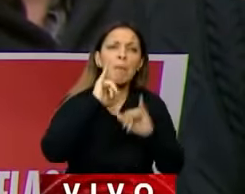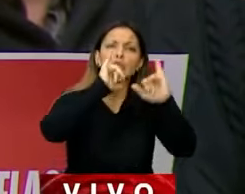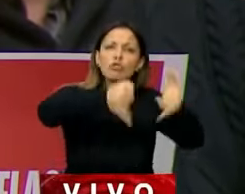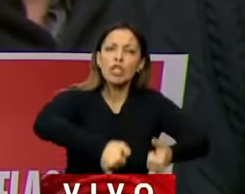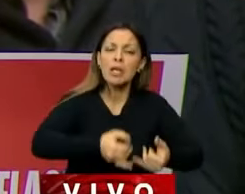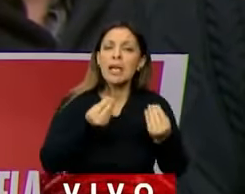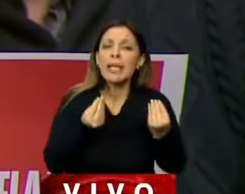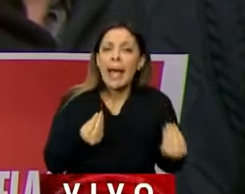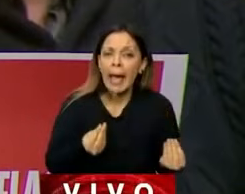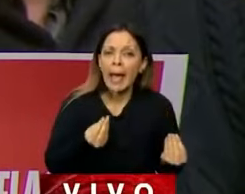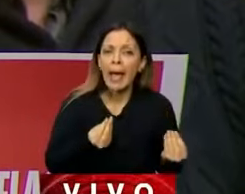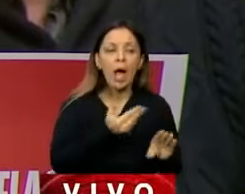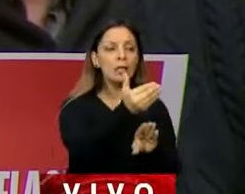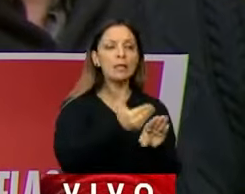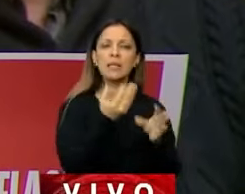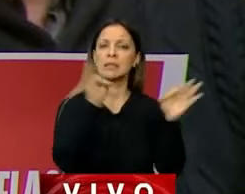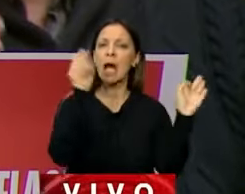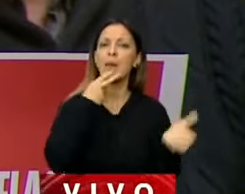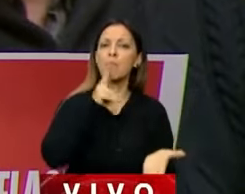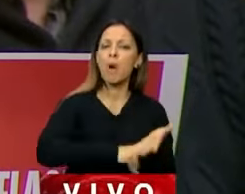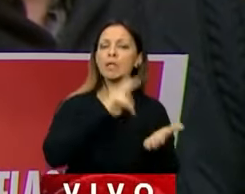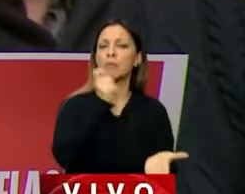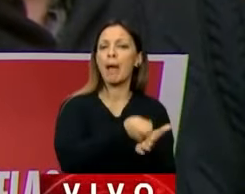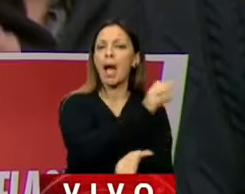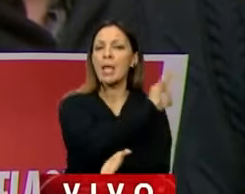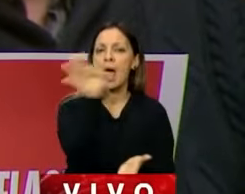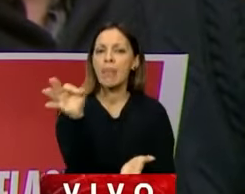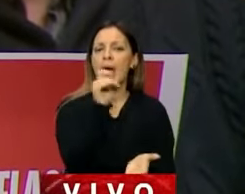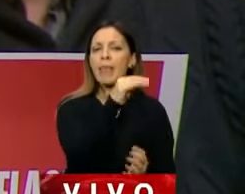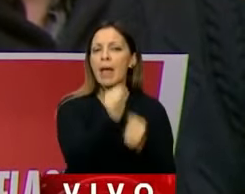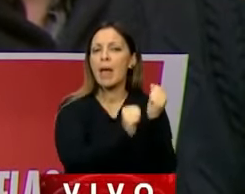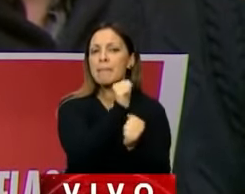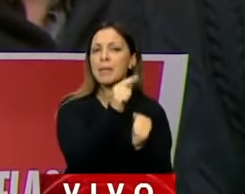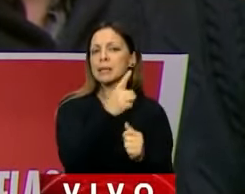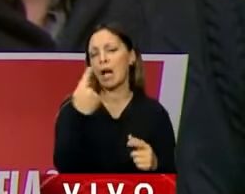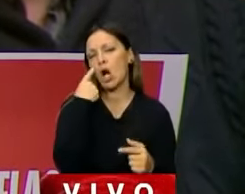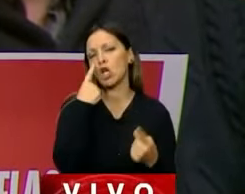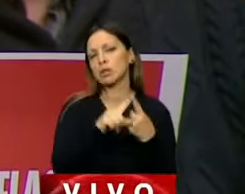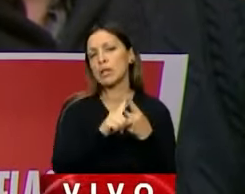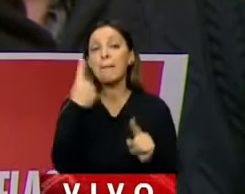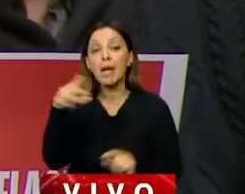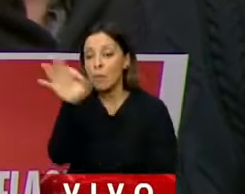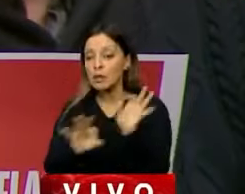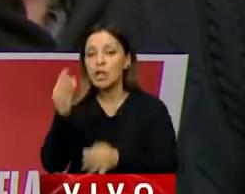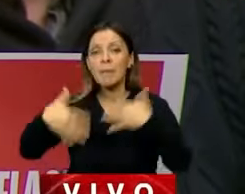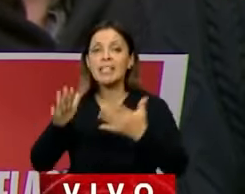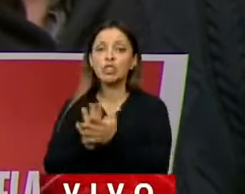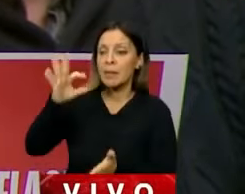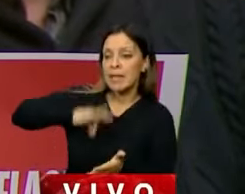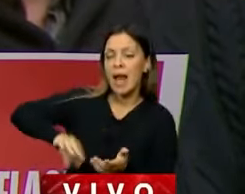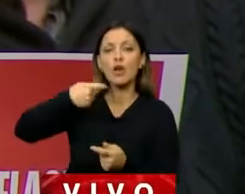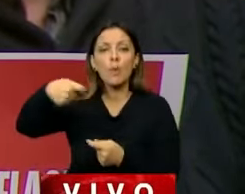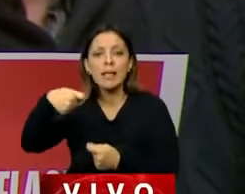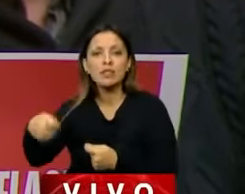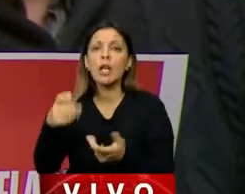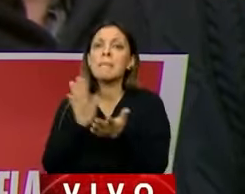favorablemente son exenciones impositivas a las patronales. Ahora el proyecto de aumento de emergencia de salarios y